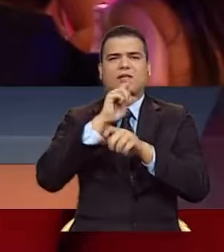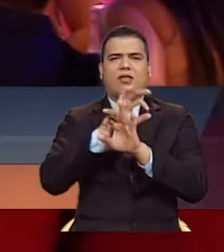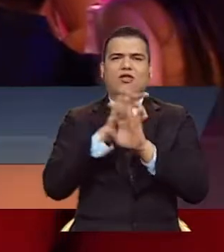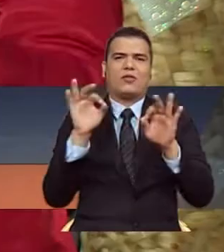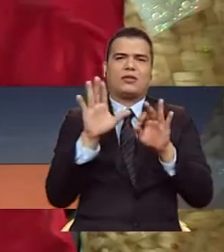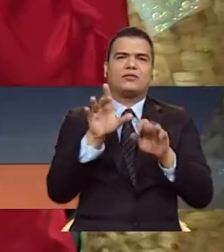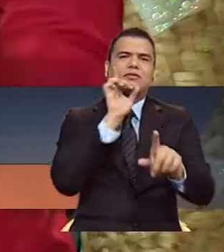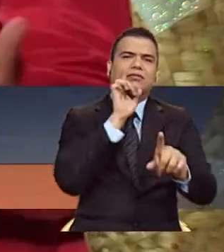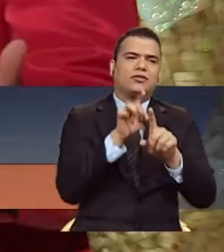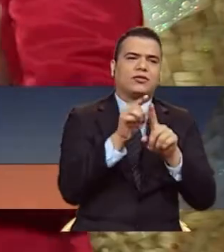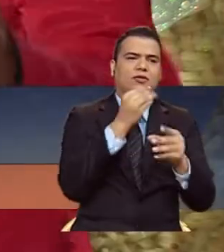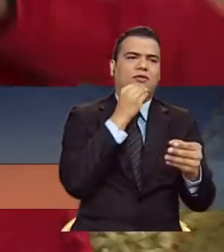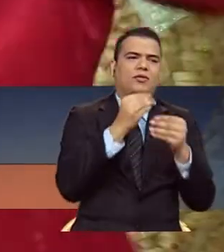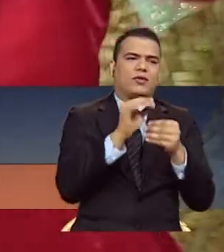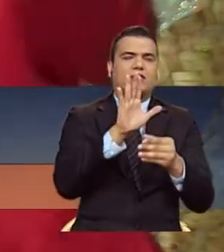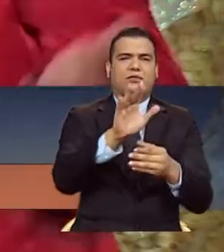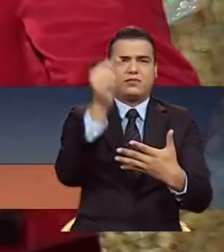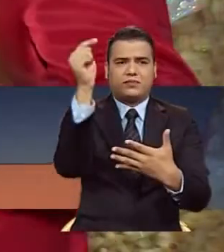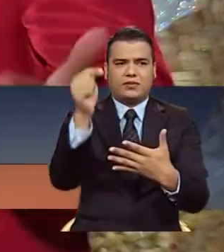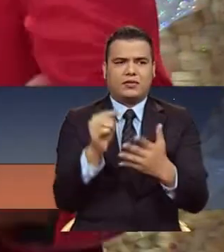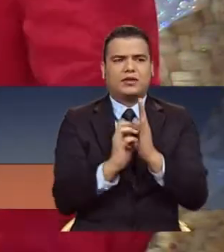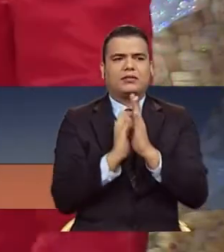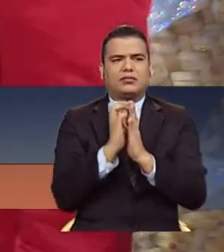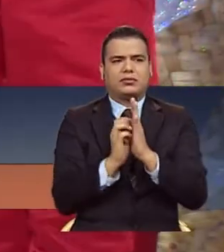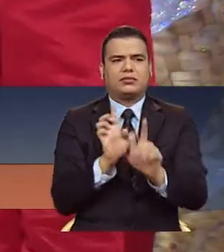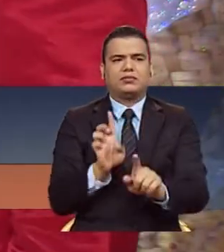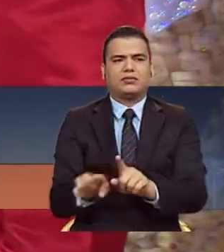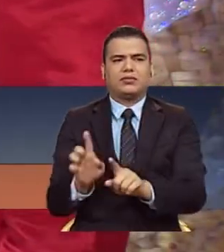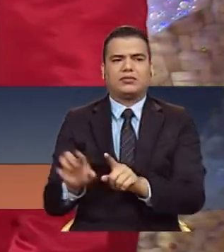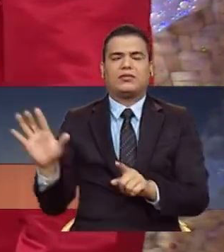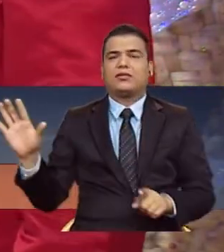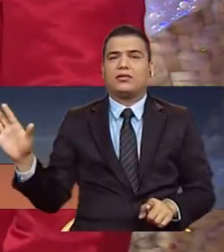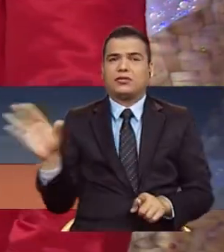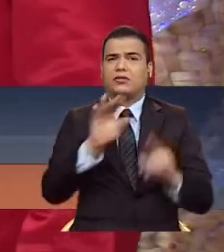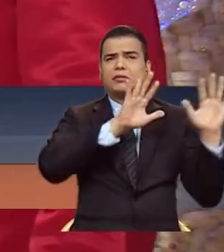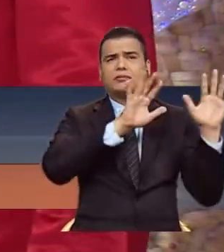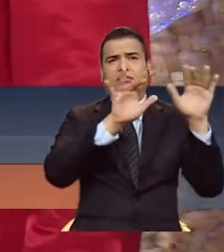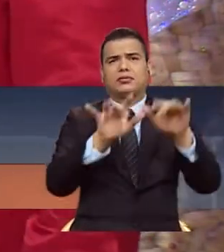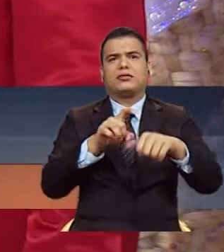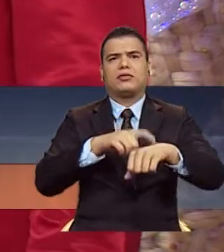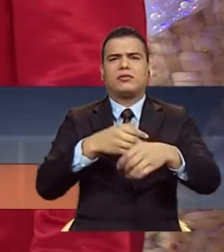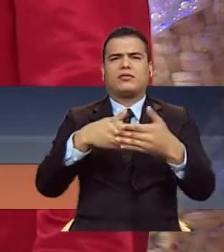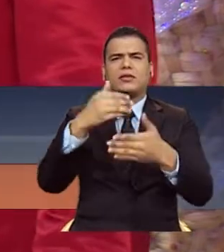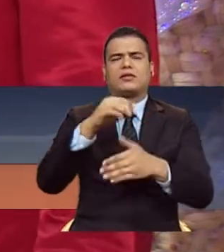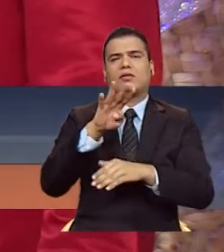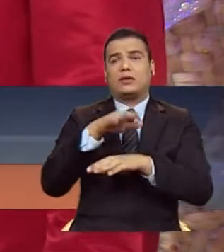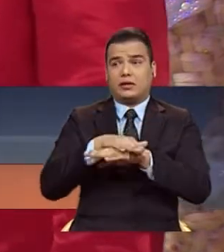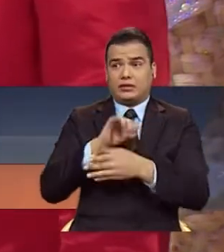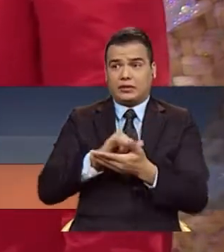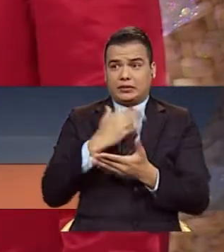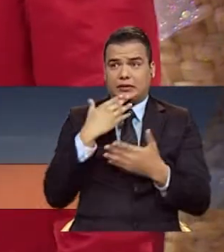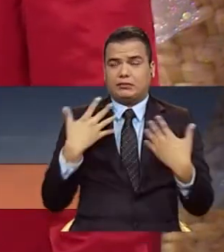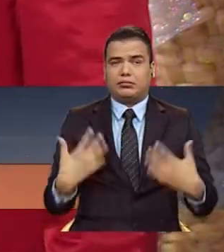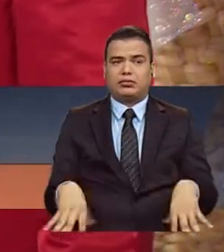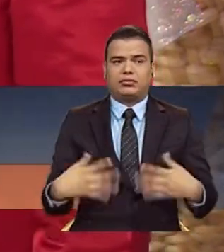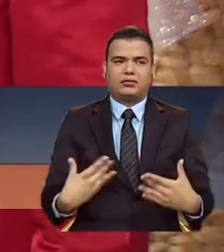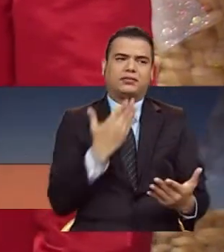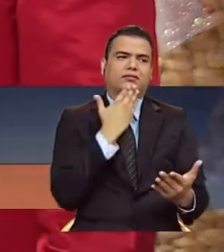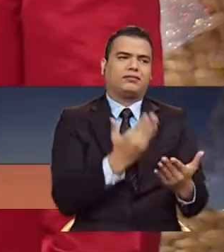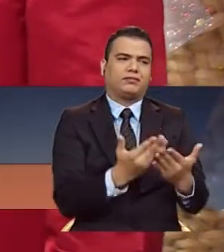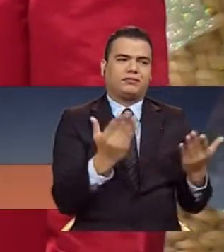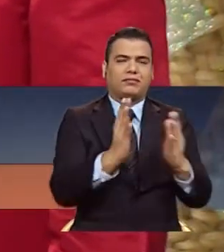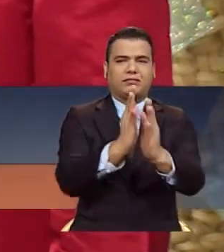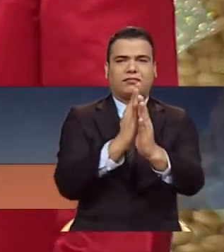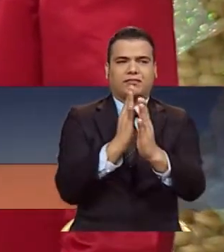dedicado únicamente a la comida, al champú, a la lulada, está totalmente lleno desde las 4 de la tarde. Bueno, Luis, muchísimas gracias por